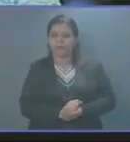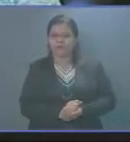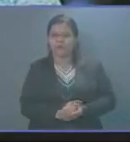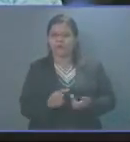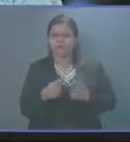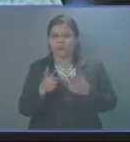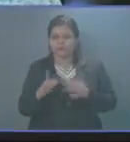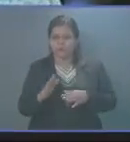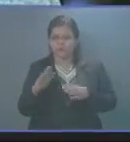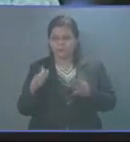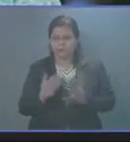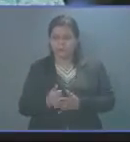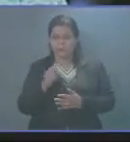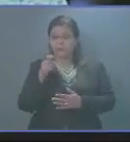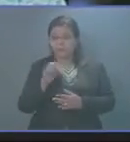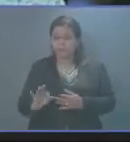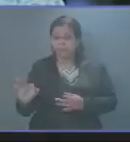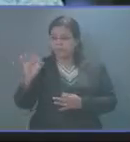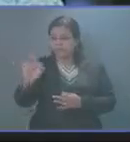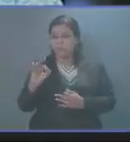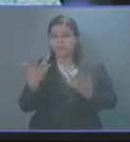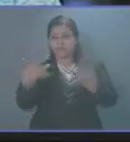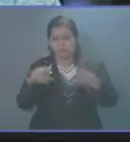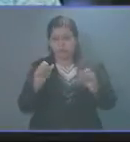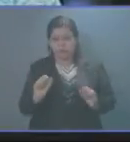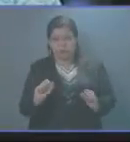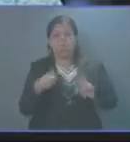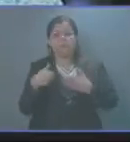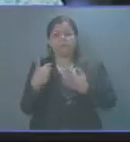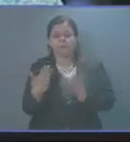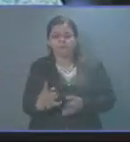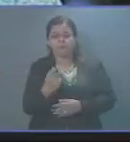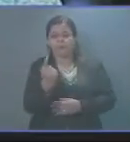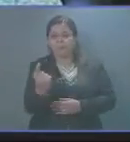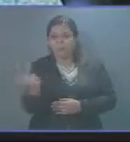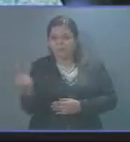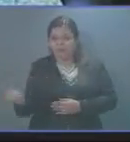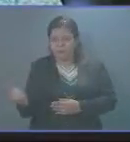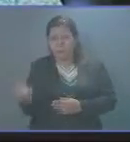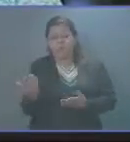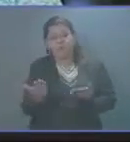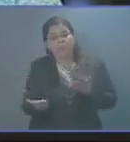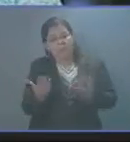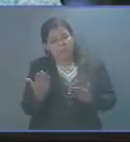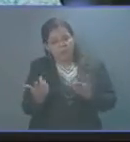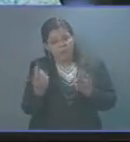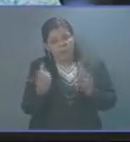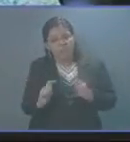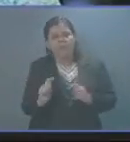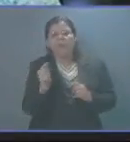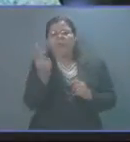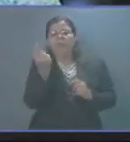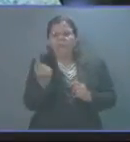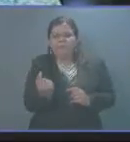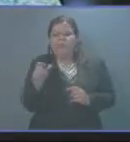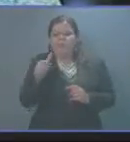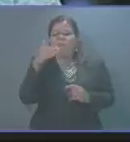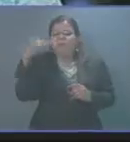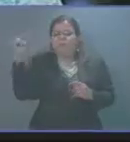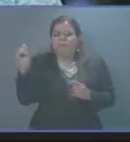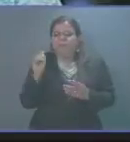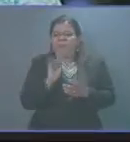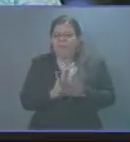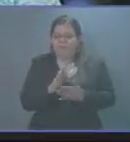constituye una altísima distinción que podrá otorgarse cuando, tratándose de personas extranjeras,